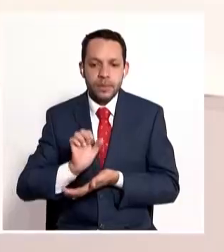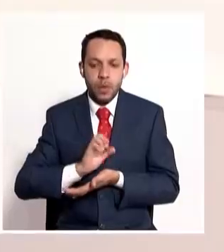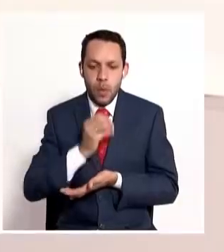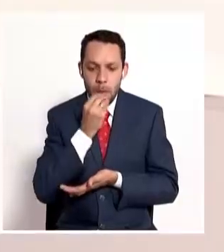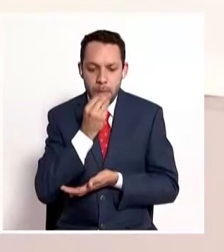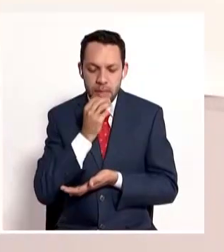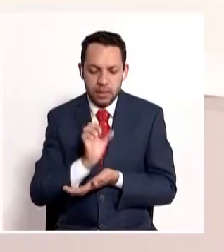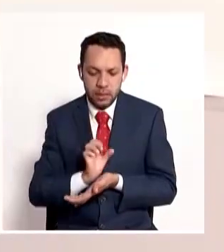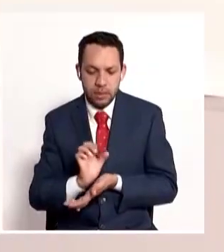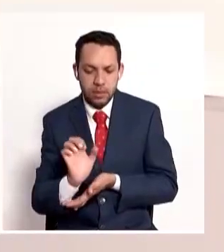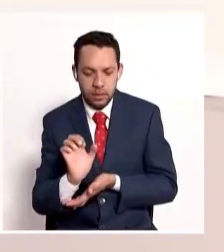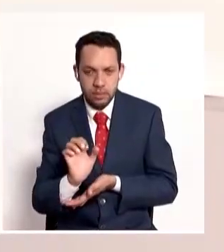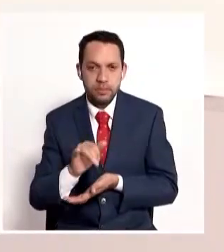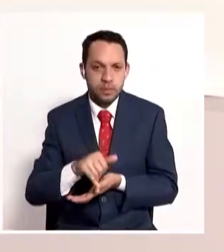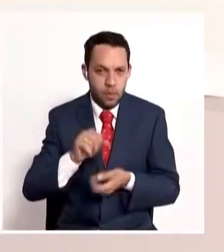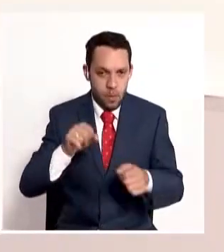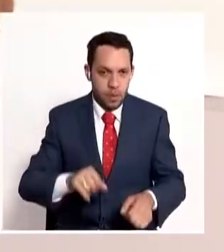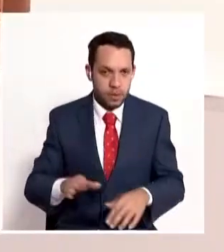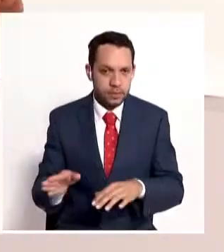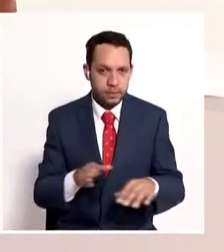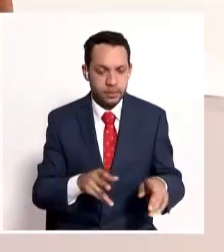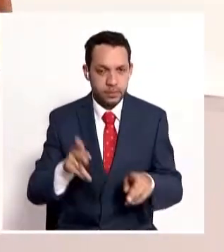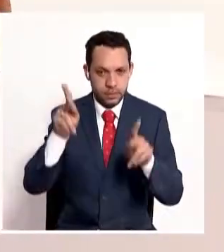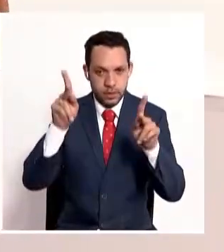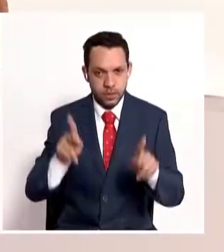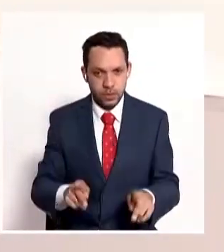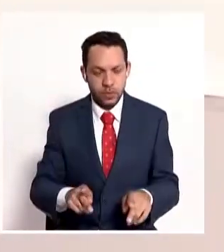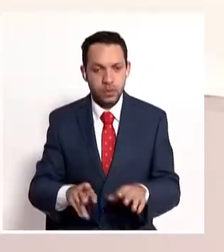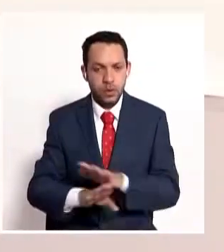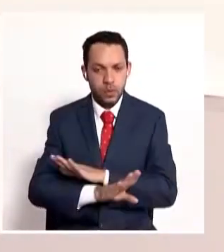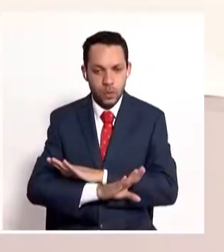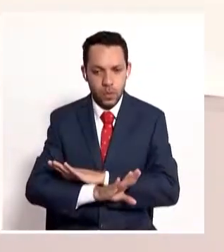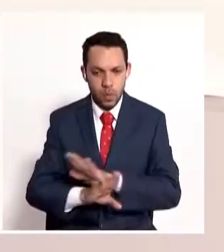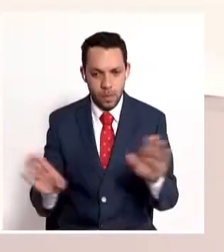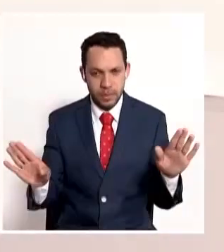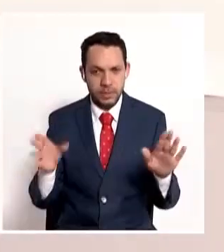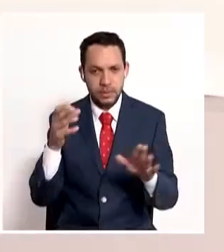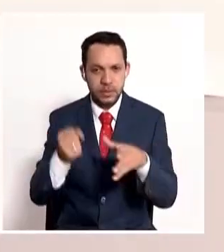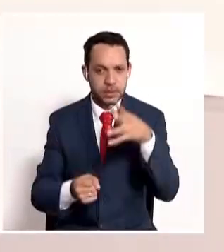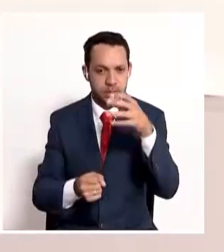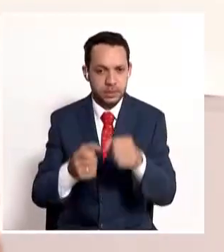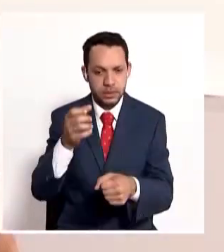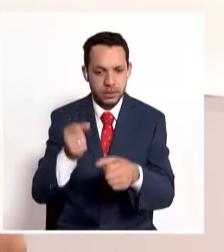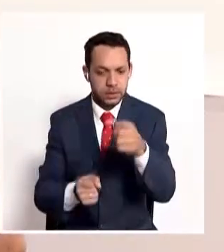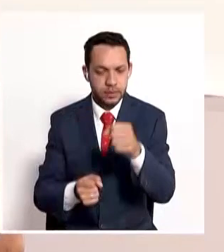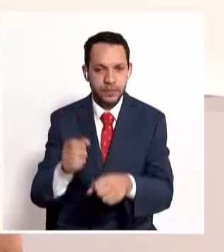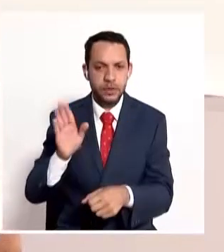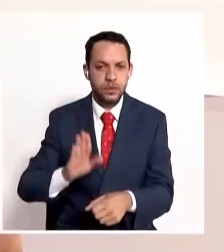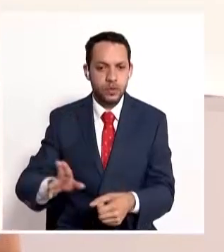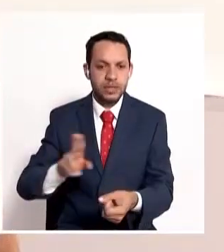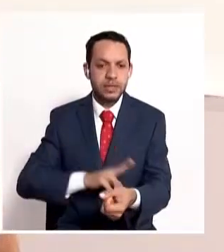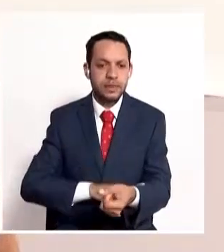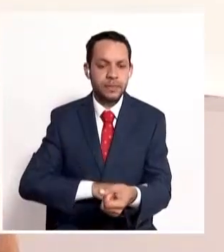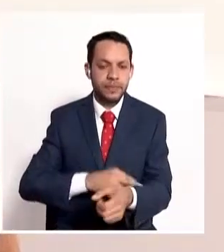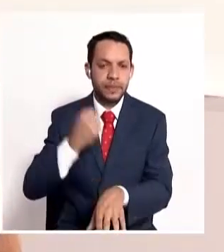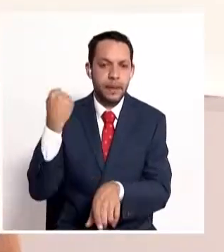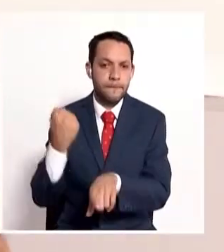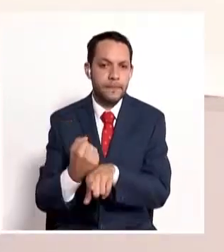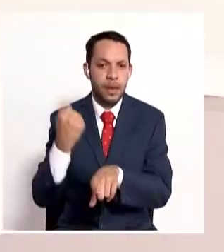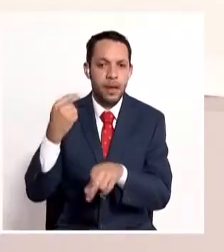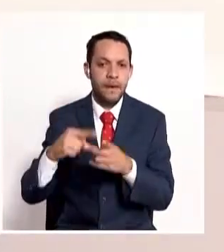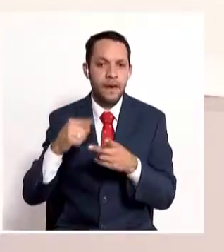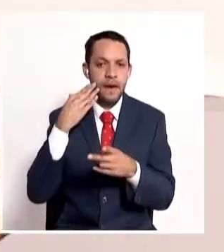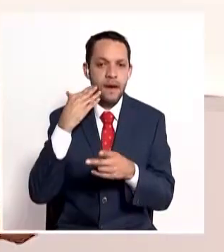y así como hablábamos ahora de la persona suspenda la leche como deberían hacer todos los diabéticos y pacientes con próstata y mujeres con problemas de seno